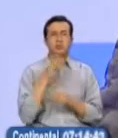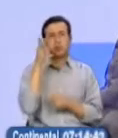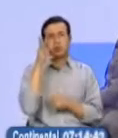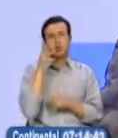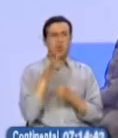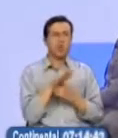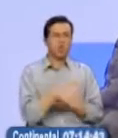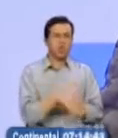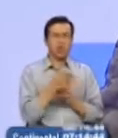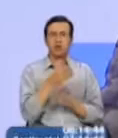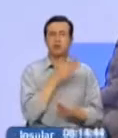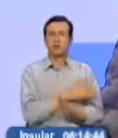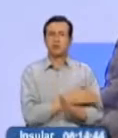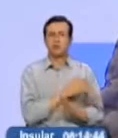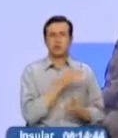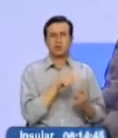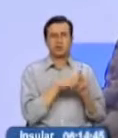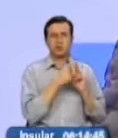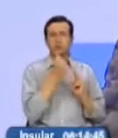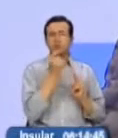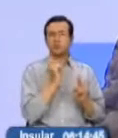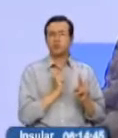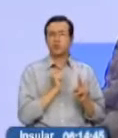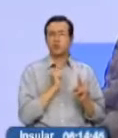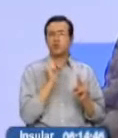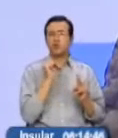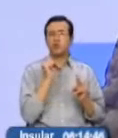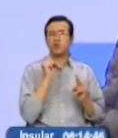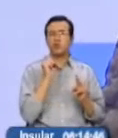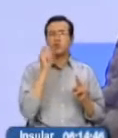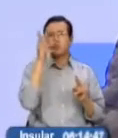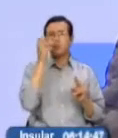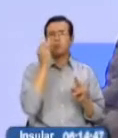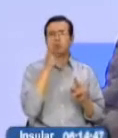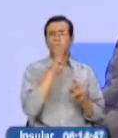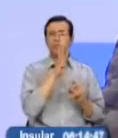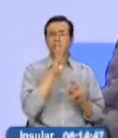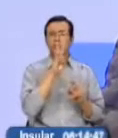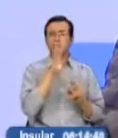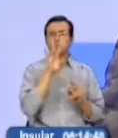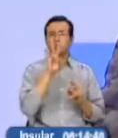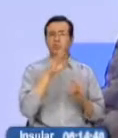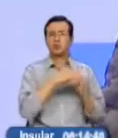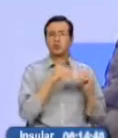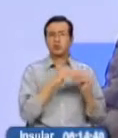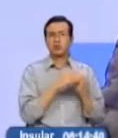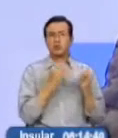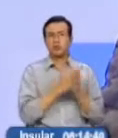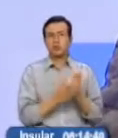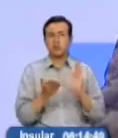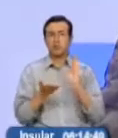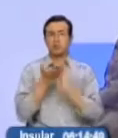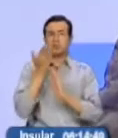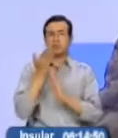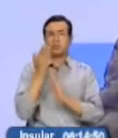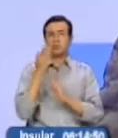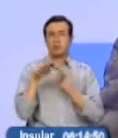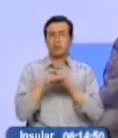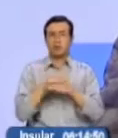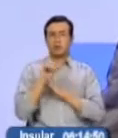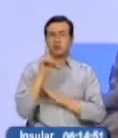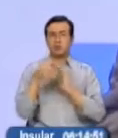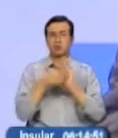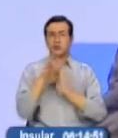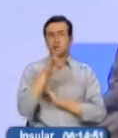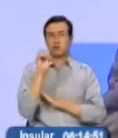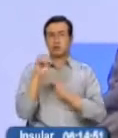docente. Cuando empezamos nosotros, el salario mínimo de un profesor era $467. Ahora es el mínimo